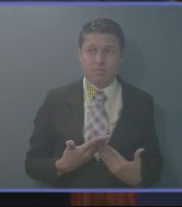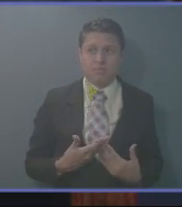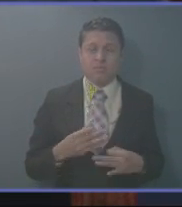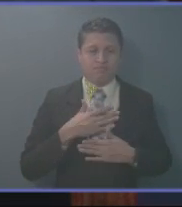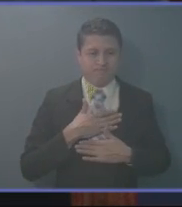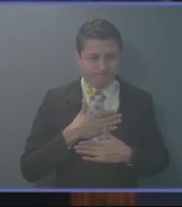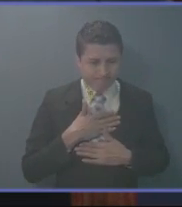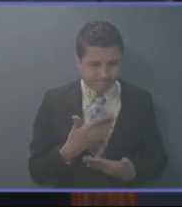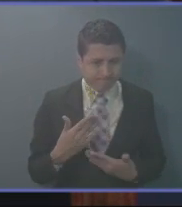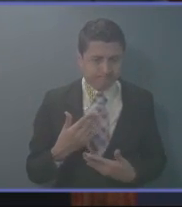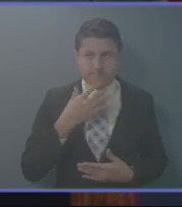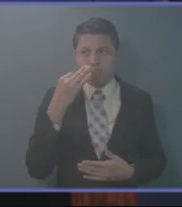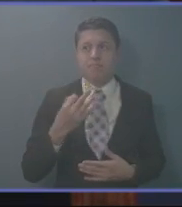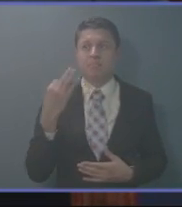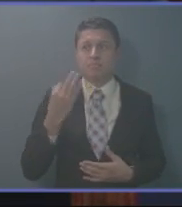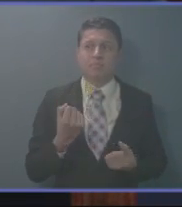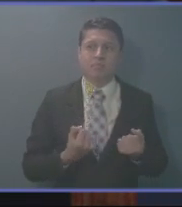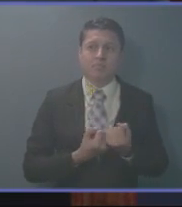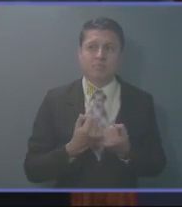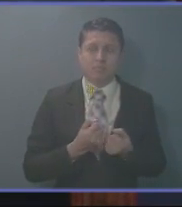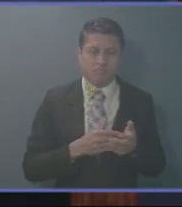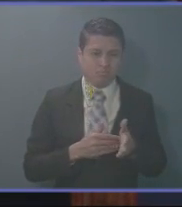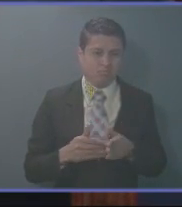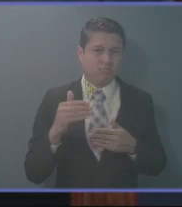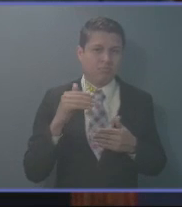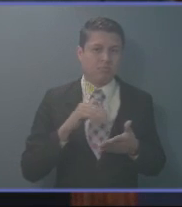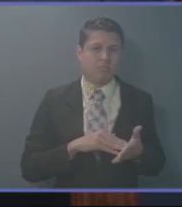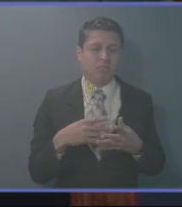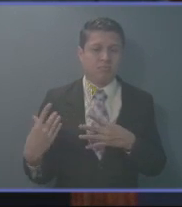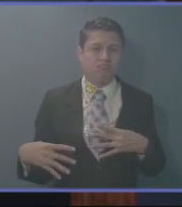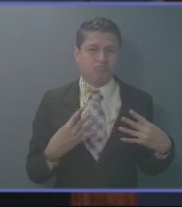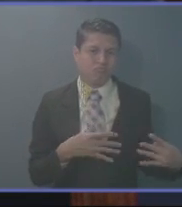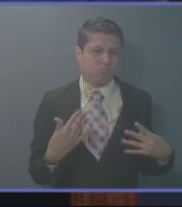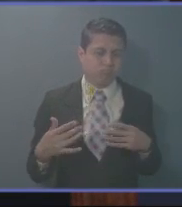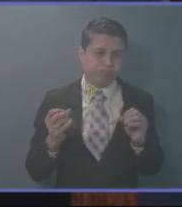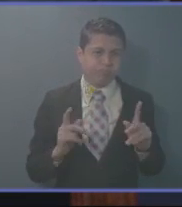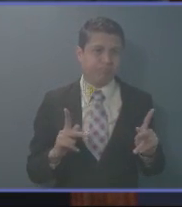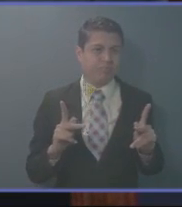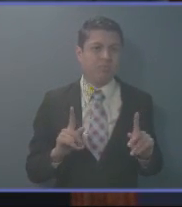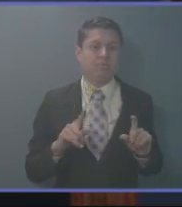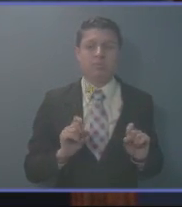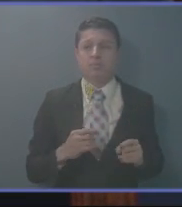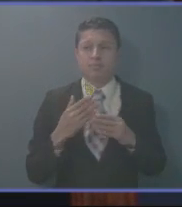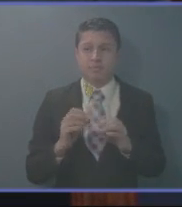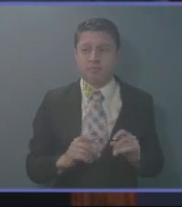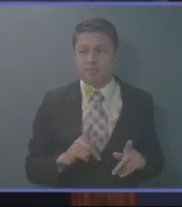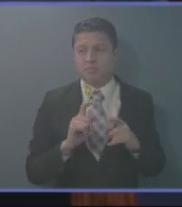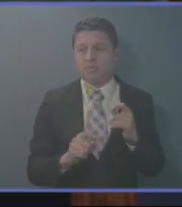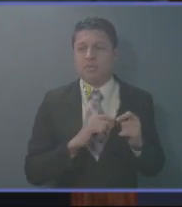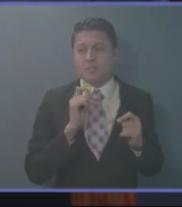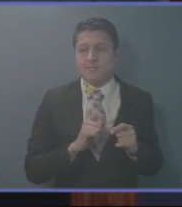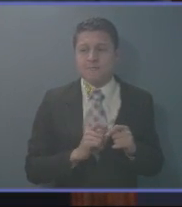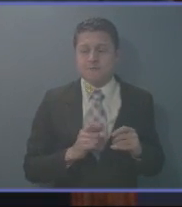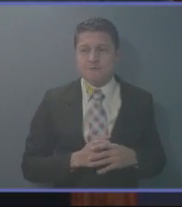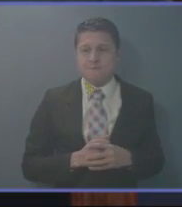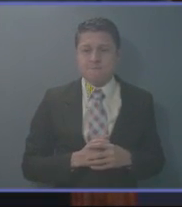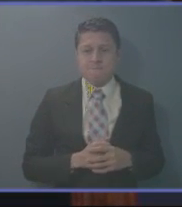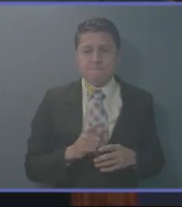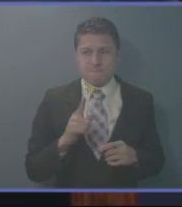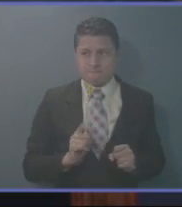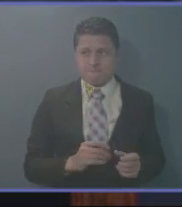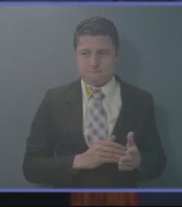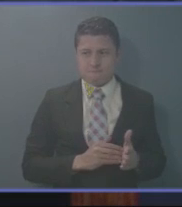voluntad necesaria para poder reactivarlo. Estamos dándole la oportunidad que se pueda ingresar, sí, libre de